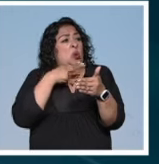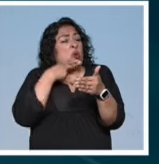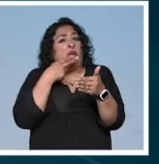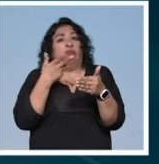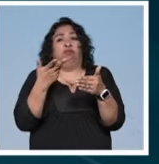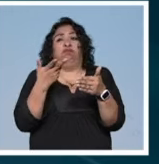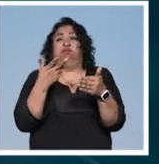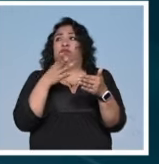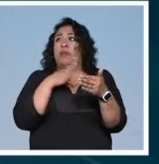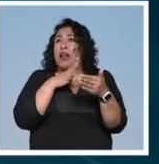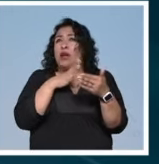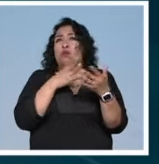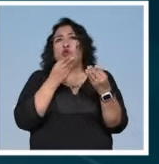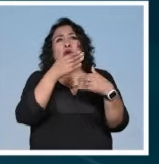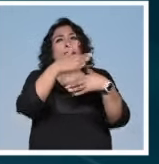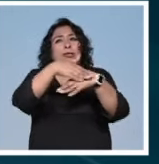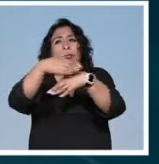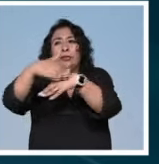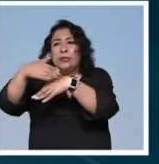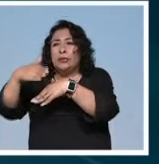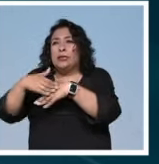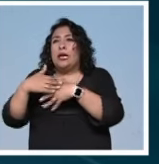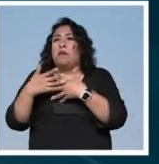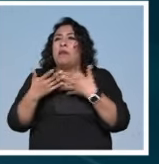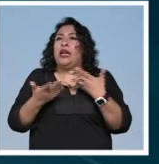que invocan